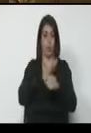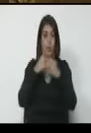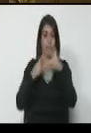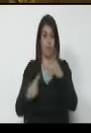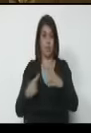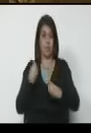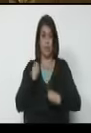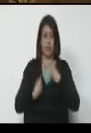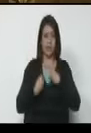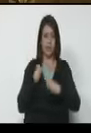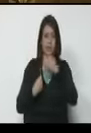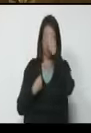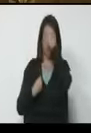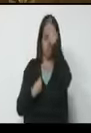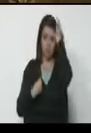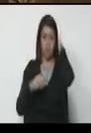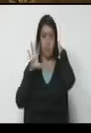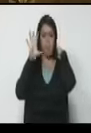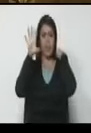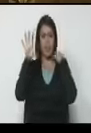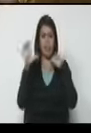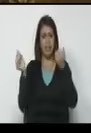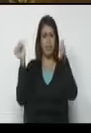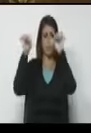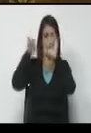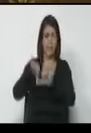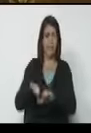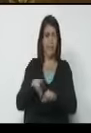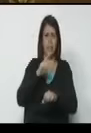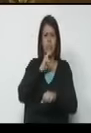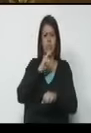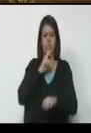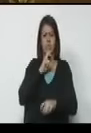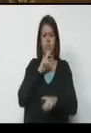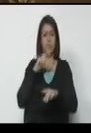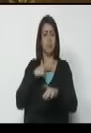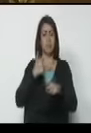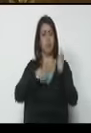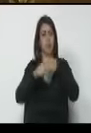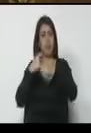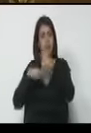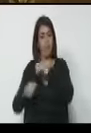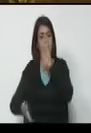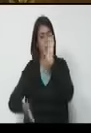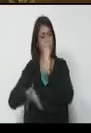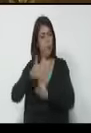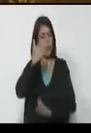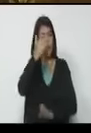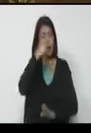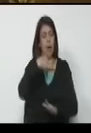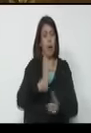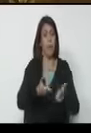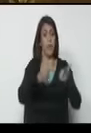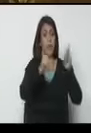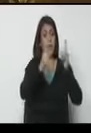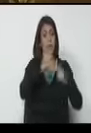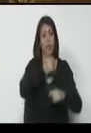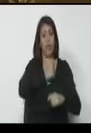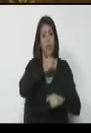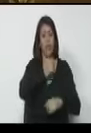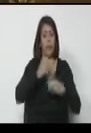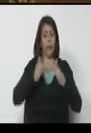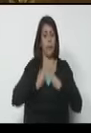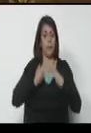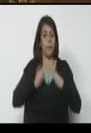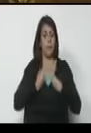desesperados por la propaganda, por ese país sombrío que le estaban vendiendo, para llevarse un pequeño capital que les permitiera sobrevivir